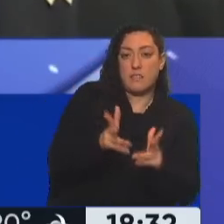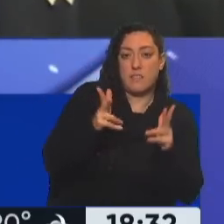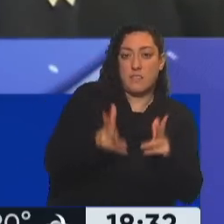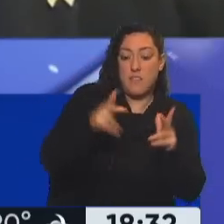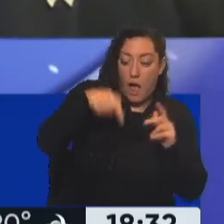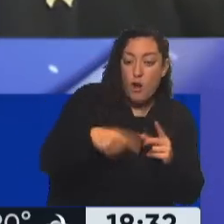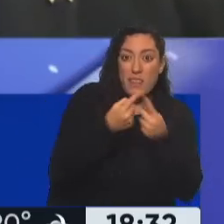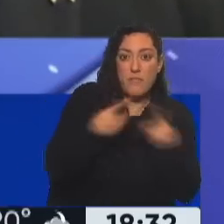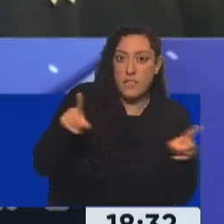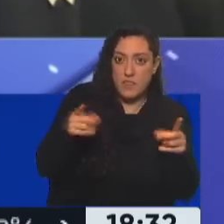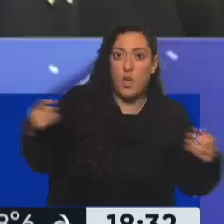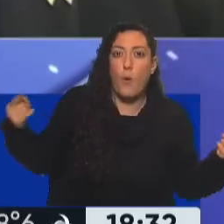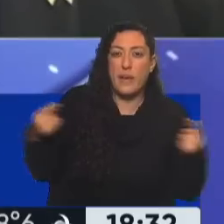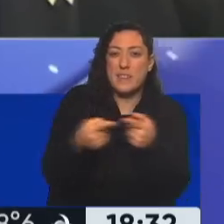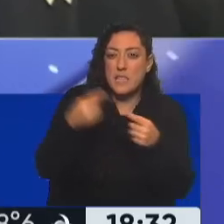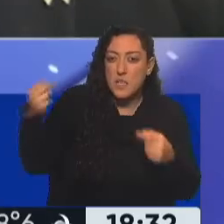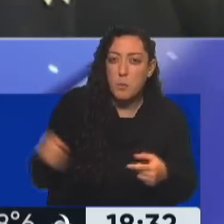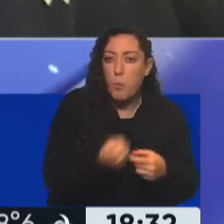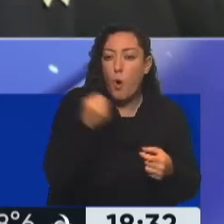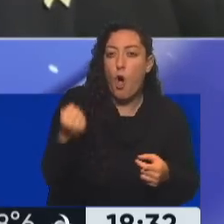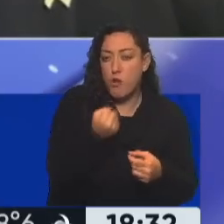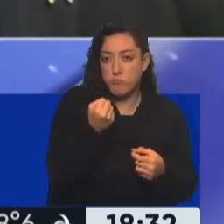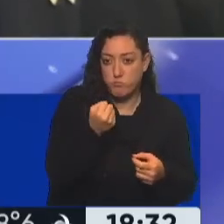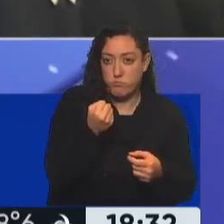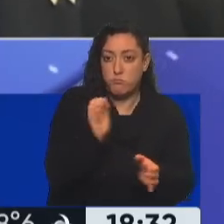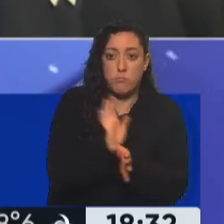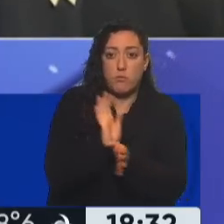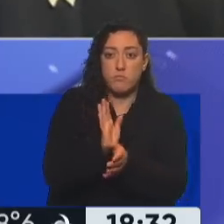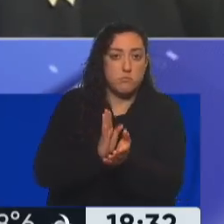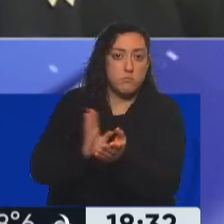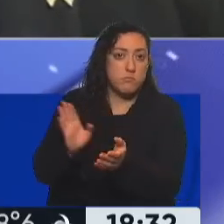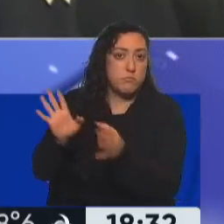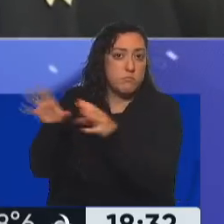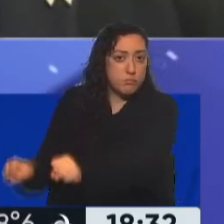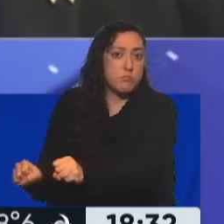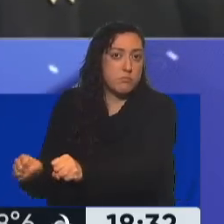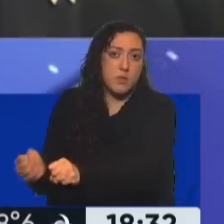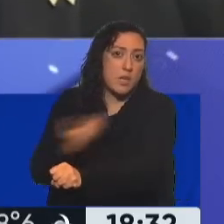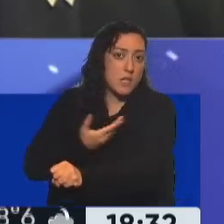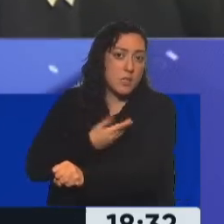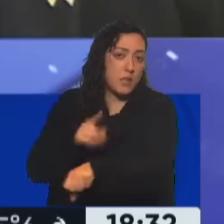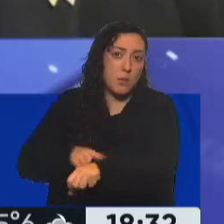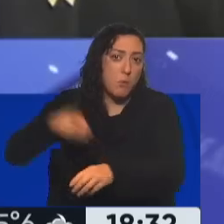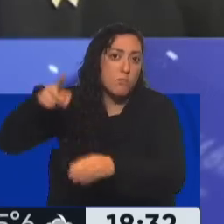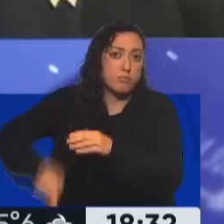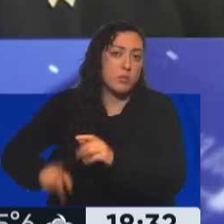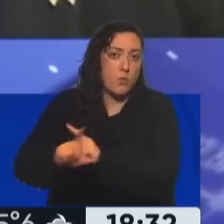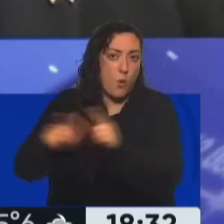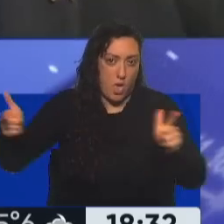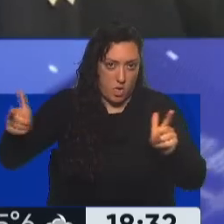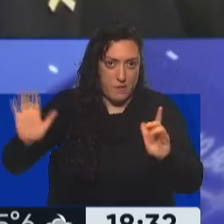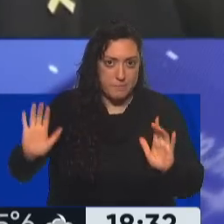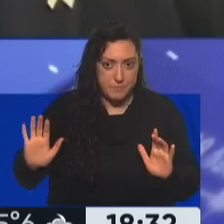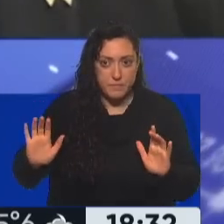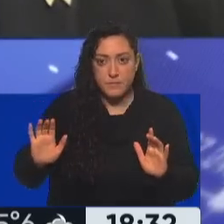operación que contempla la presencia indefinida en territorios de la Franja de Gaza. Es una operación que ya está hablando